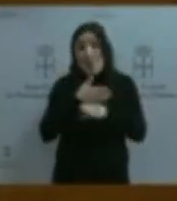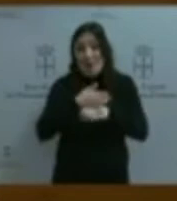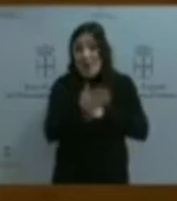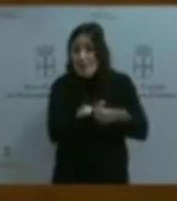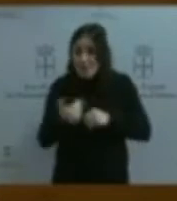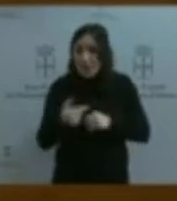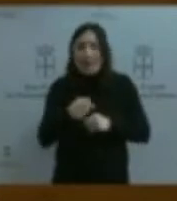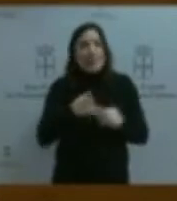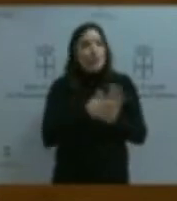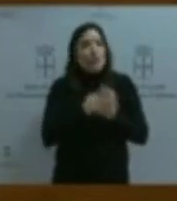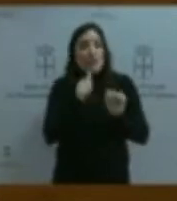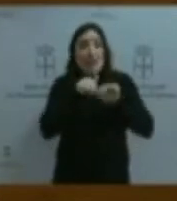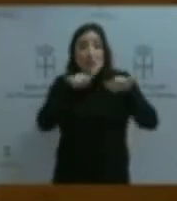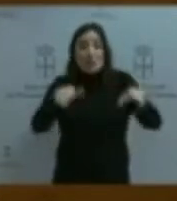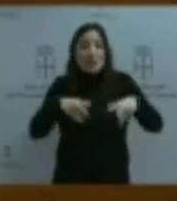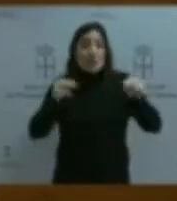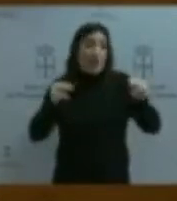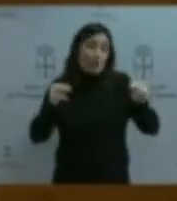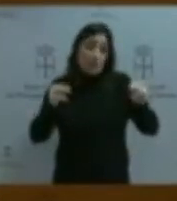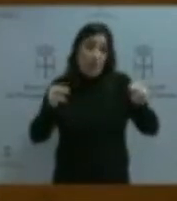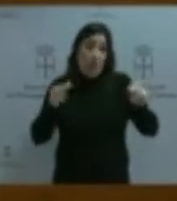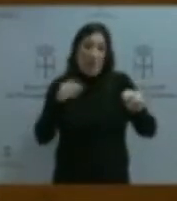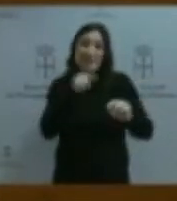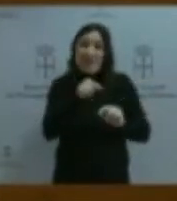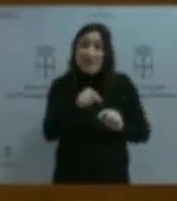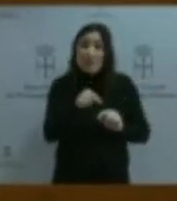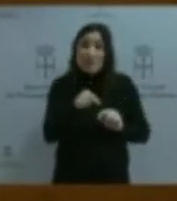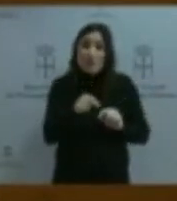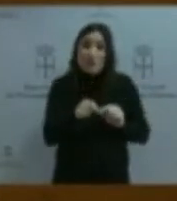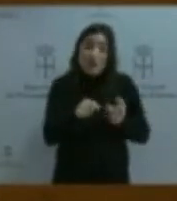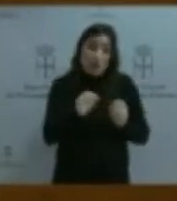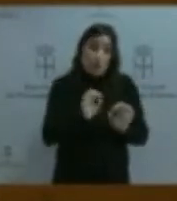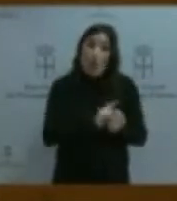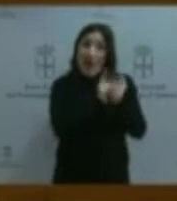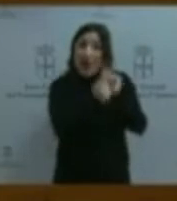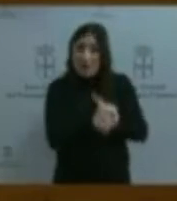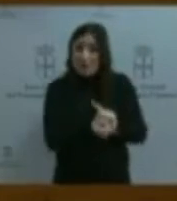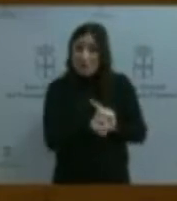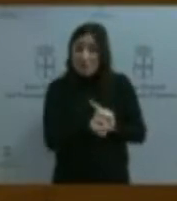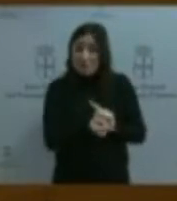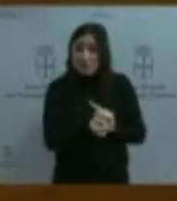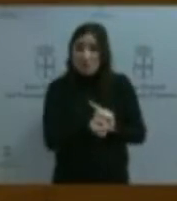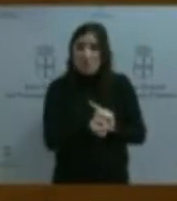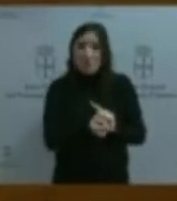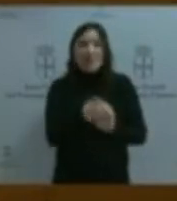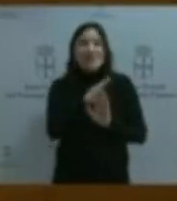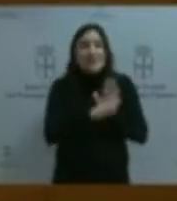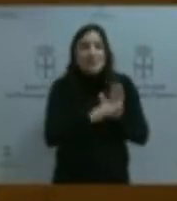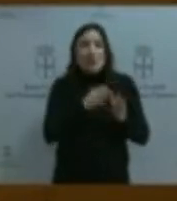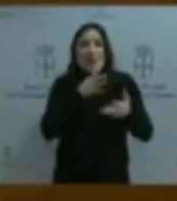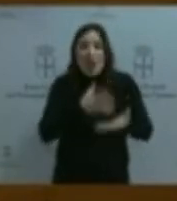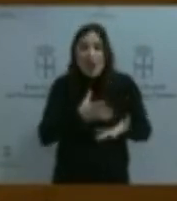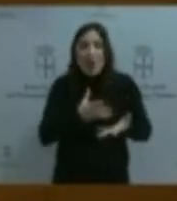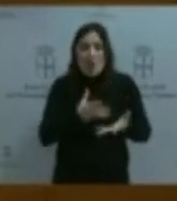ese criterio, el criterio justo al contrario de lo que ustedes están aludiendo, es el criterio que ahora mismo está primando en países como Holanda,